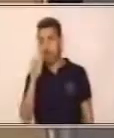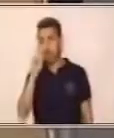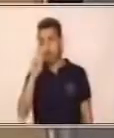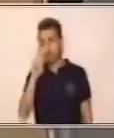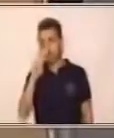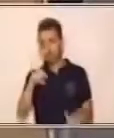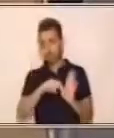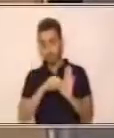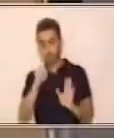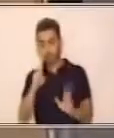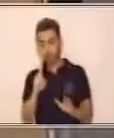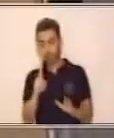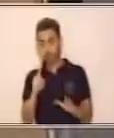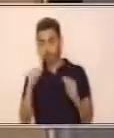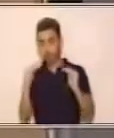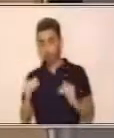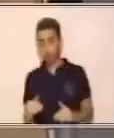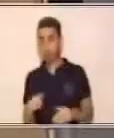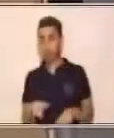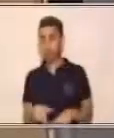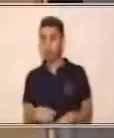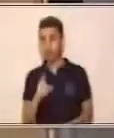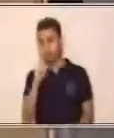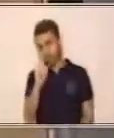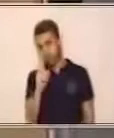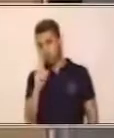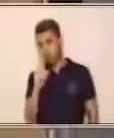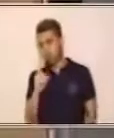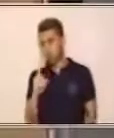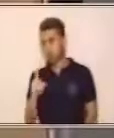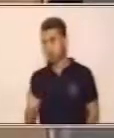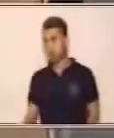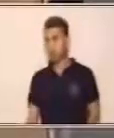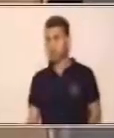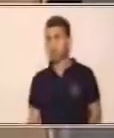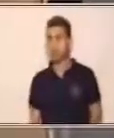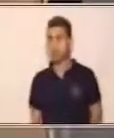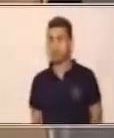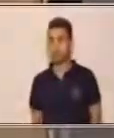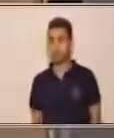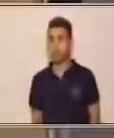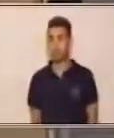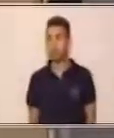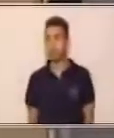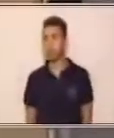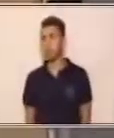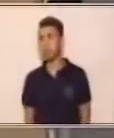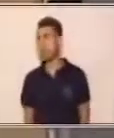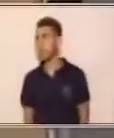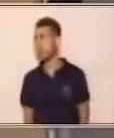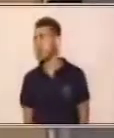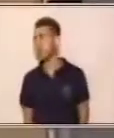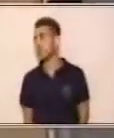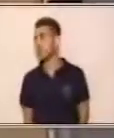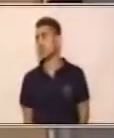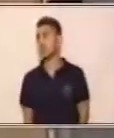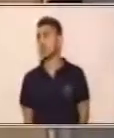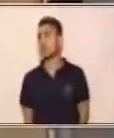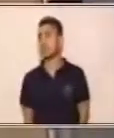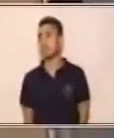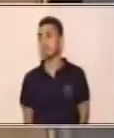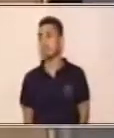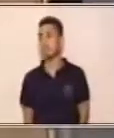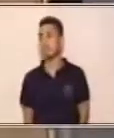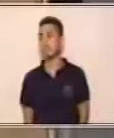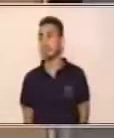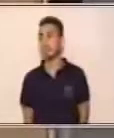1 y tú sabes muy bien que nos va a quedar como respuesta 1. Bueno,